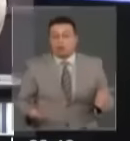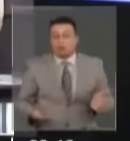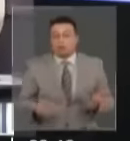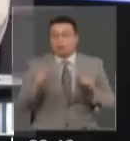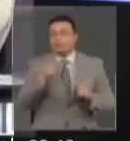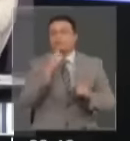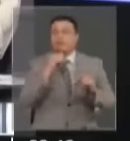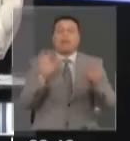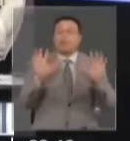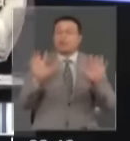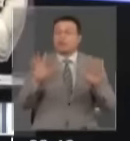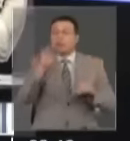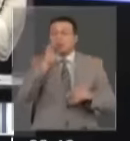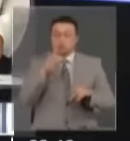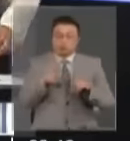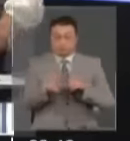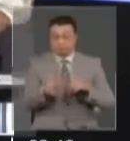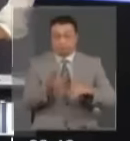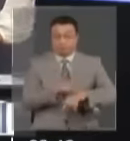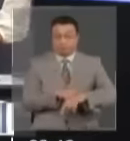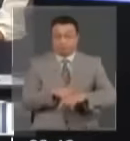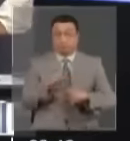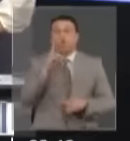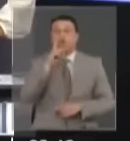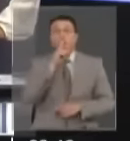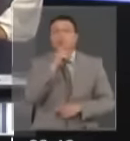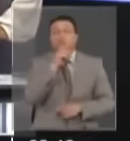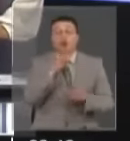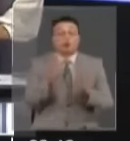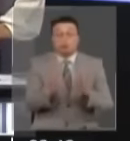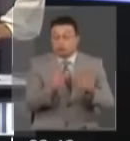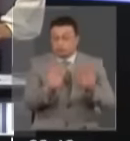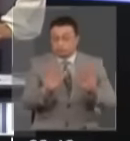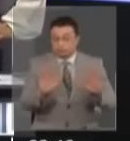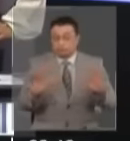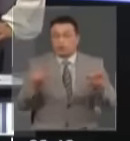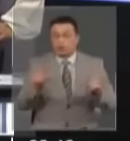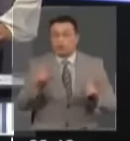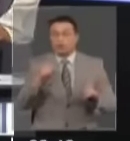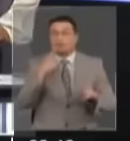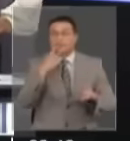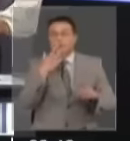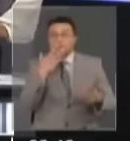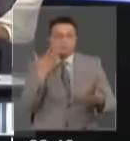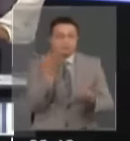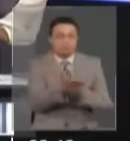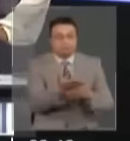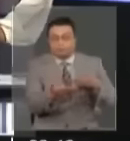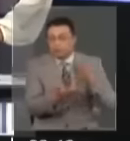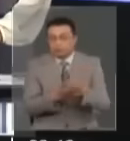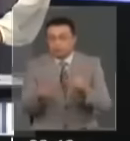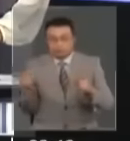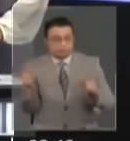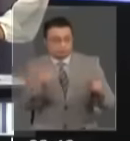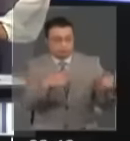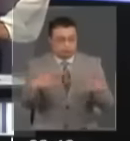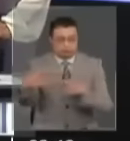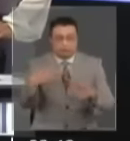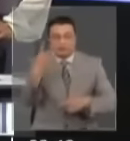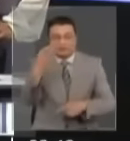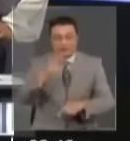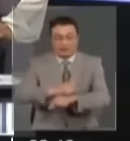minutos, de programa y hay una última sección que no queremos dejar pasar, las interpelaciones entre ustedes. 30 segundos para que